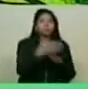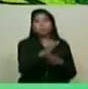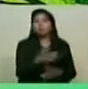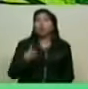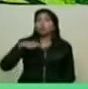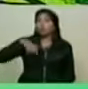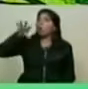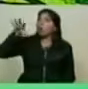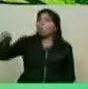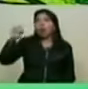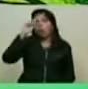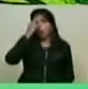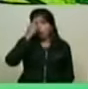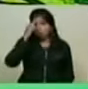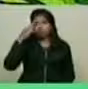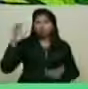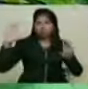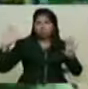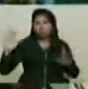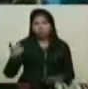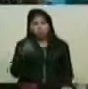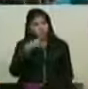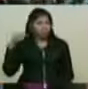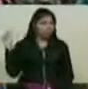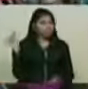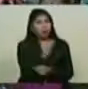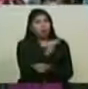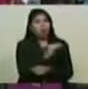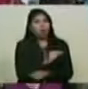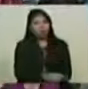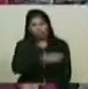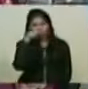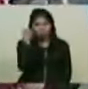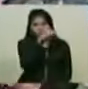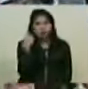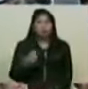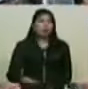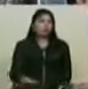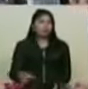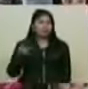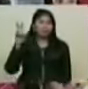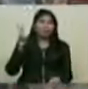van a llegar muy pronto a Venezuela. Trágate tus medicinas y tu droga y tu cocaína.